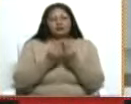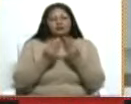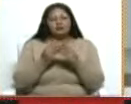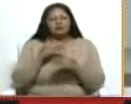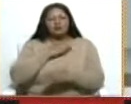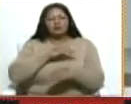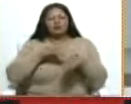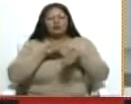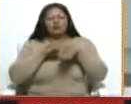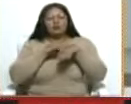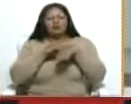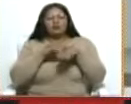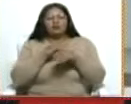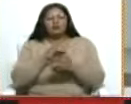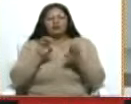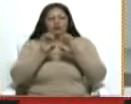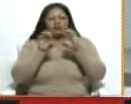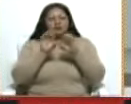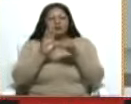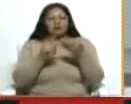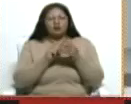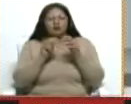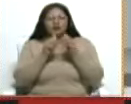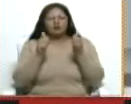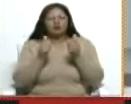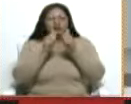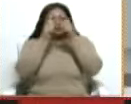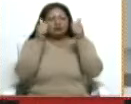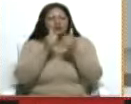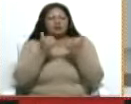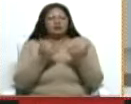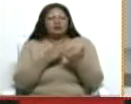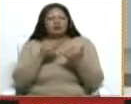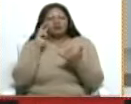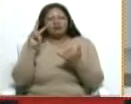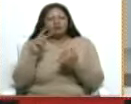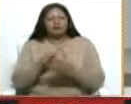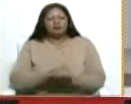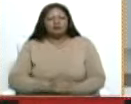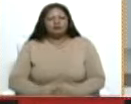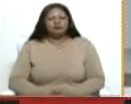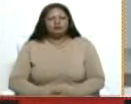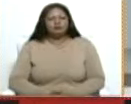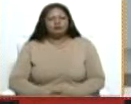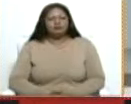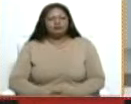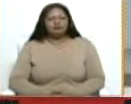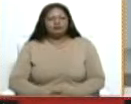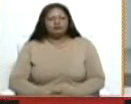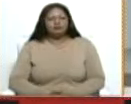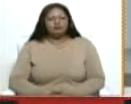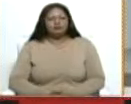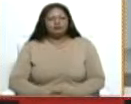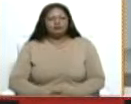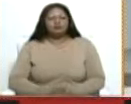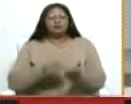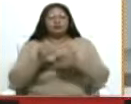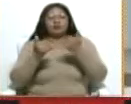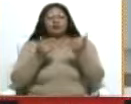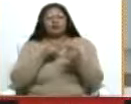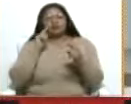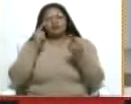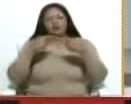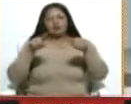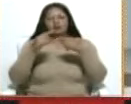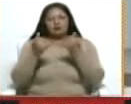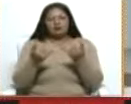supuesto. En todo el currículo, en todo ese sistema curricular tiene que estar nuestra tradición. La cultura va a las escuelas, va desde un simple concierto